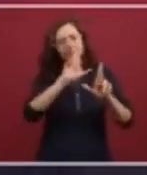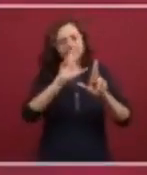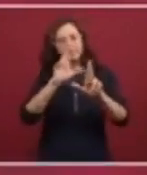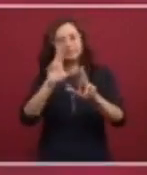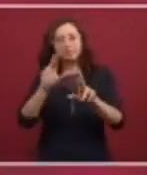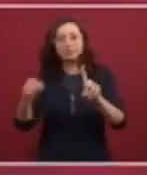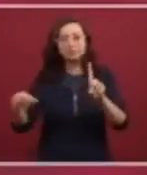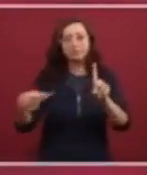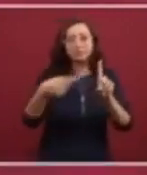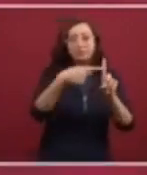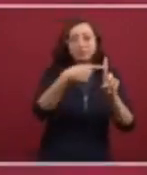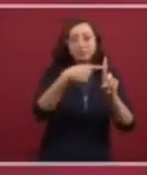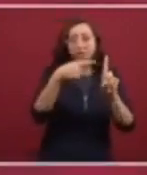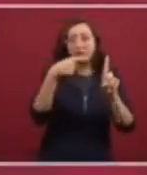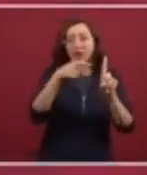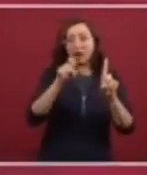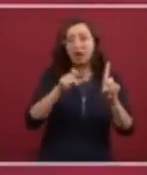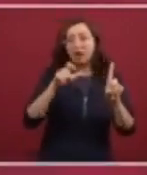funcionario